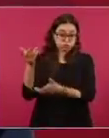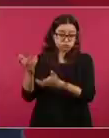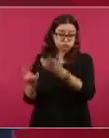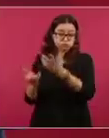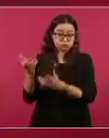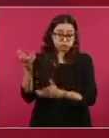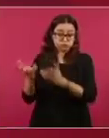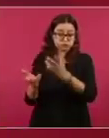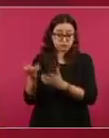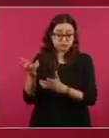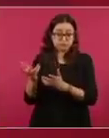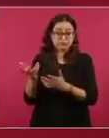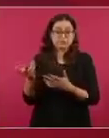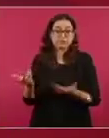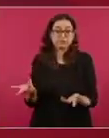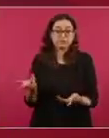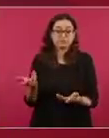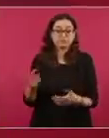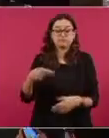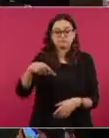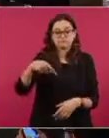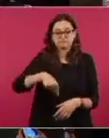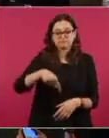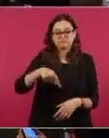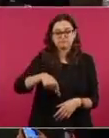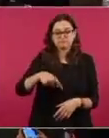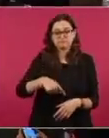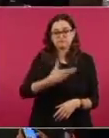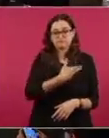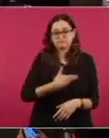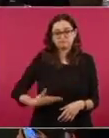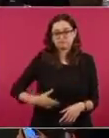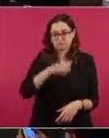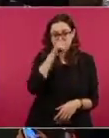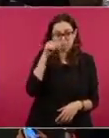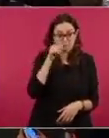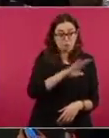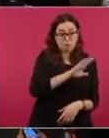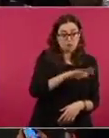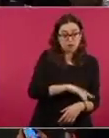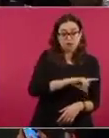fallecimiento aquí en Palacio del presidente Juárez,